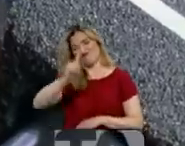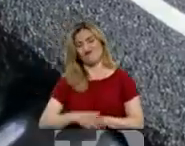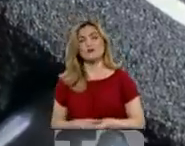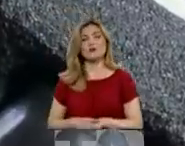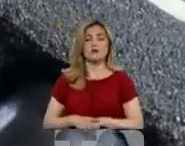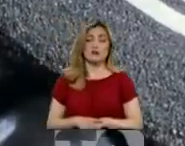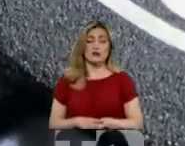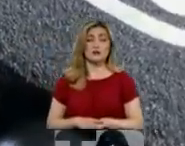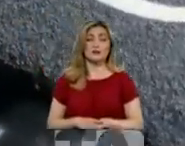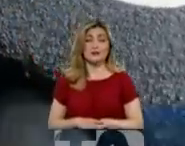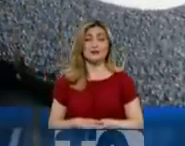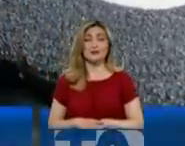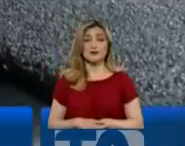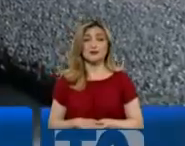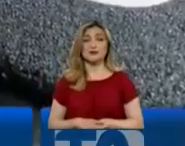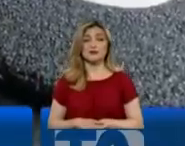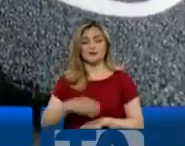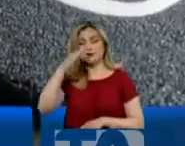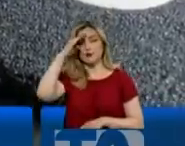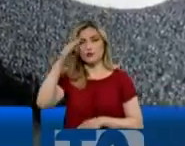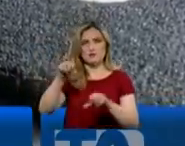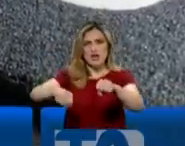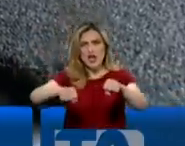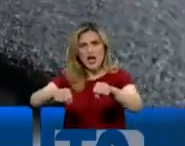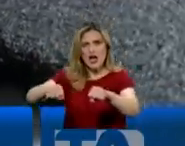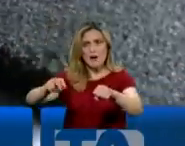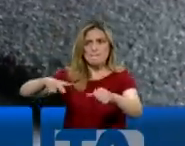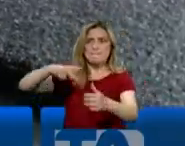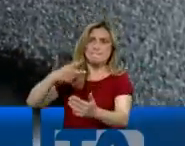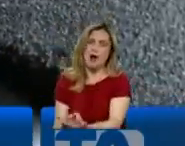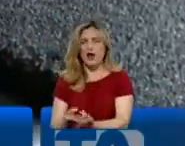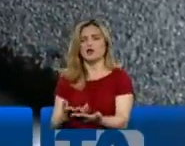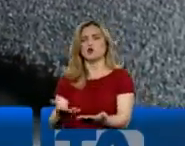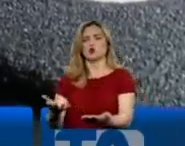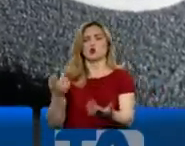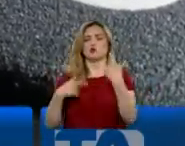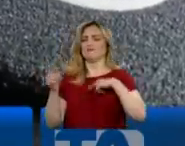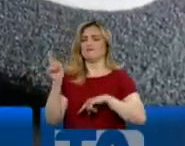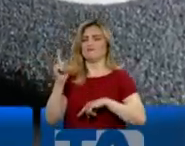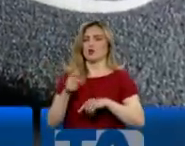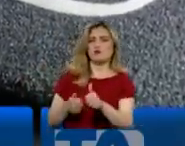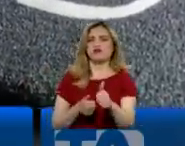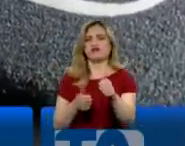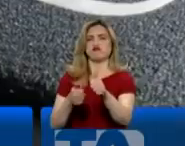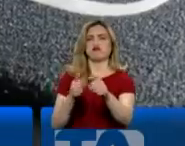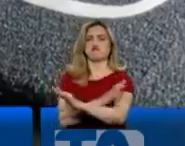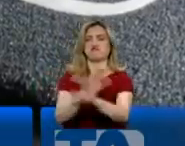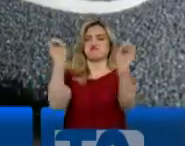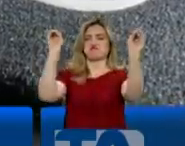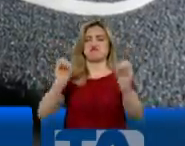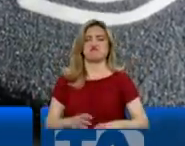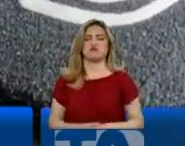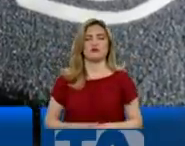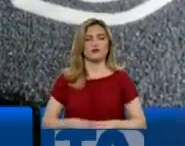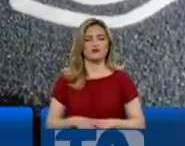lastimosamente el señor policía se cayó bueno no está herido y la seguí le siguieron señores pero ya perdí todo lo que es por